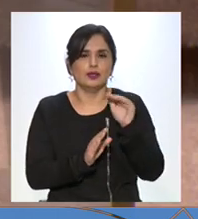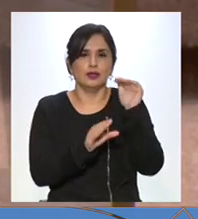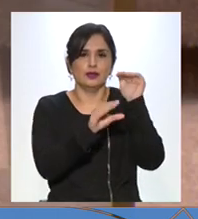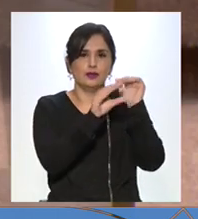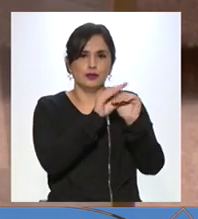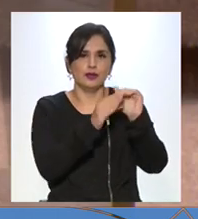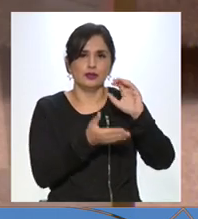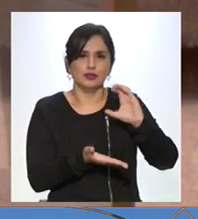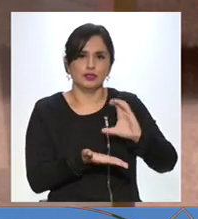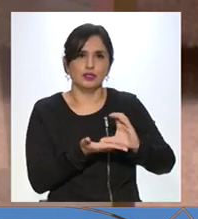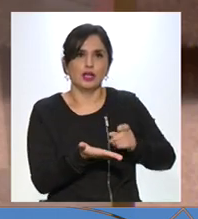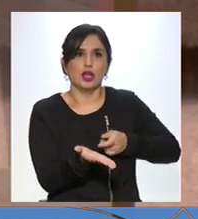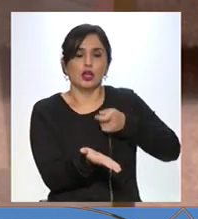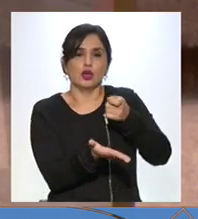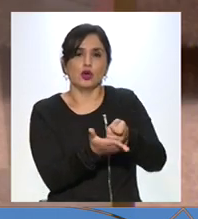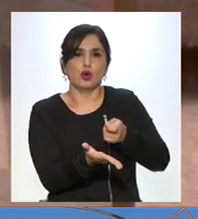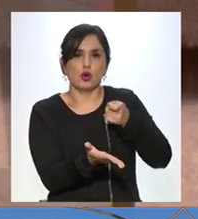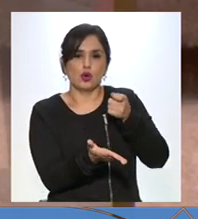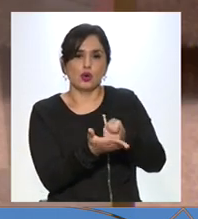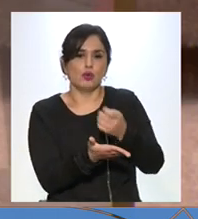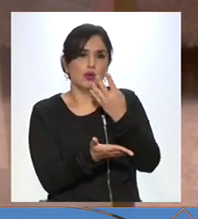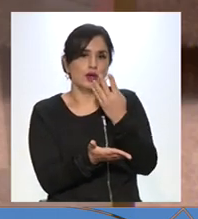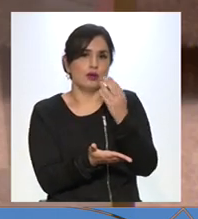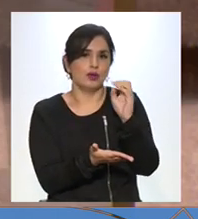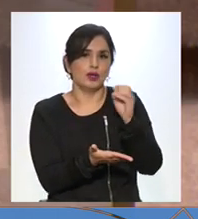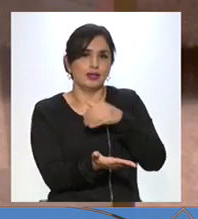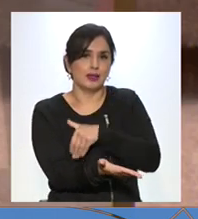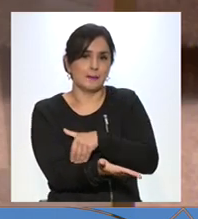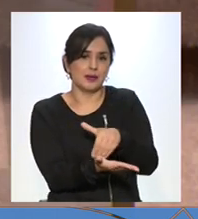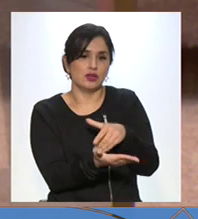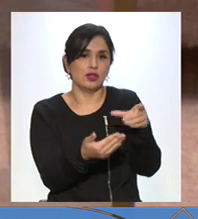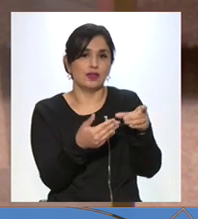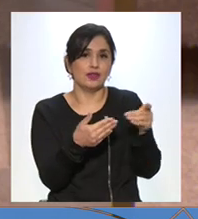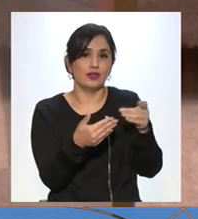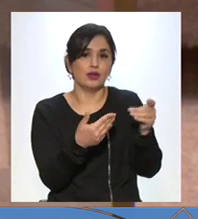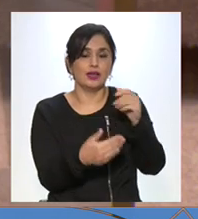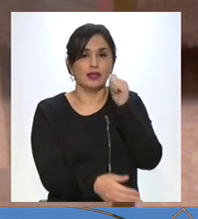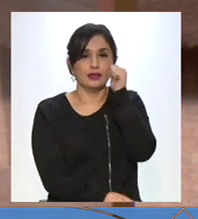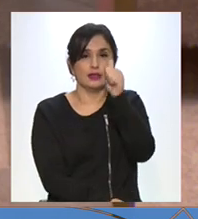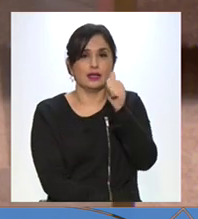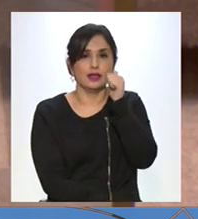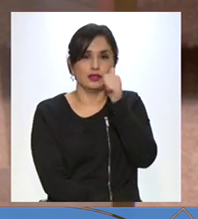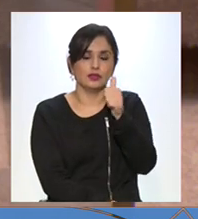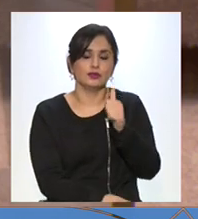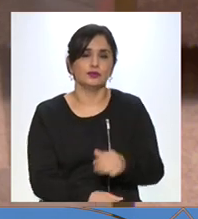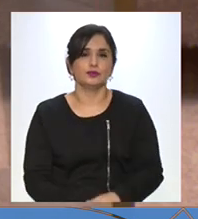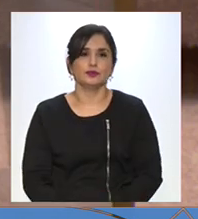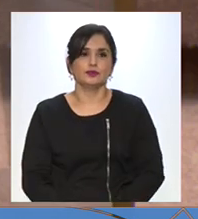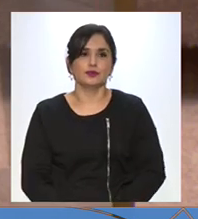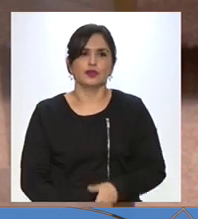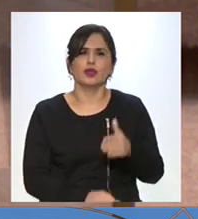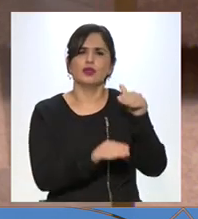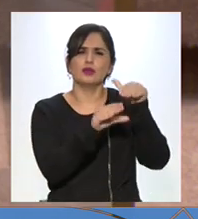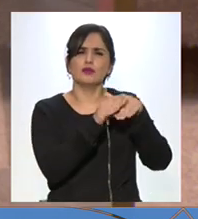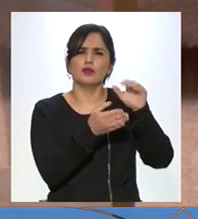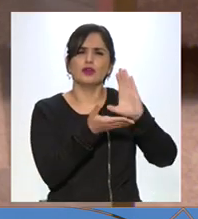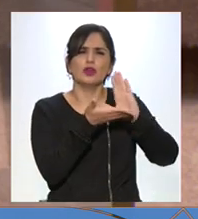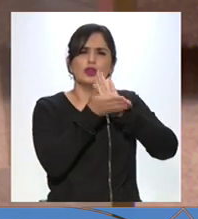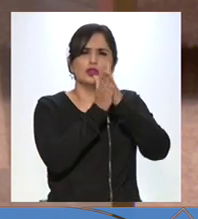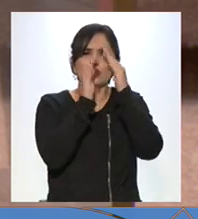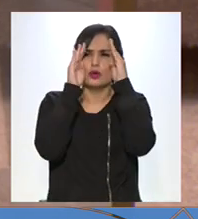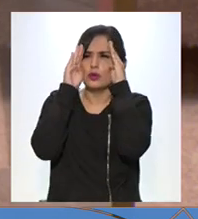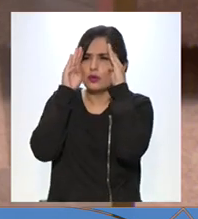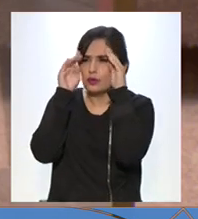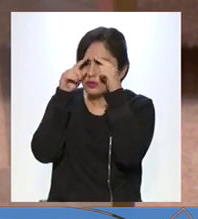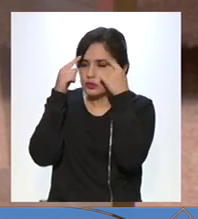Central compra o estaba comprando 40 millones de dólares al día y parece que el Banco Central pone todo su esfuerzo en la tasa